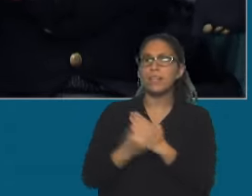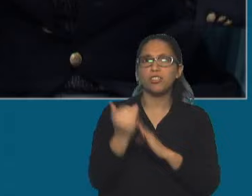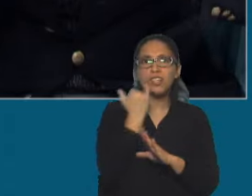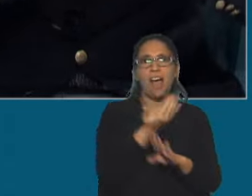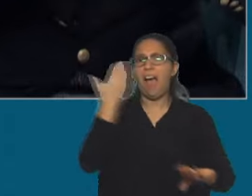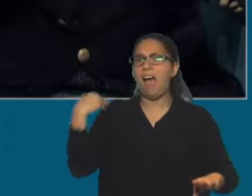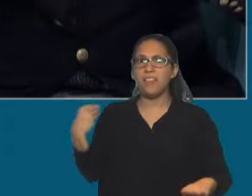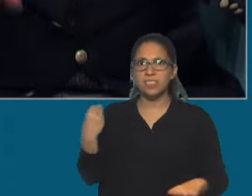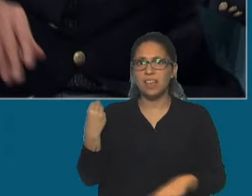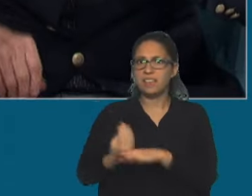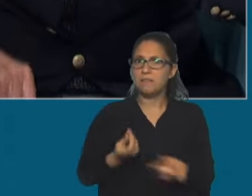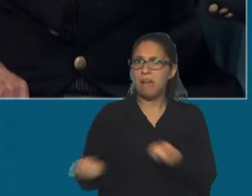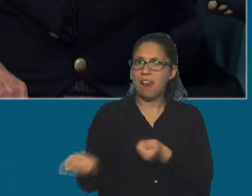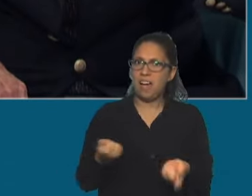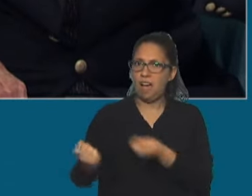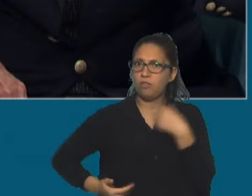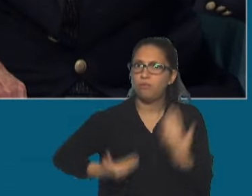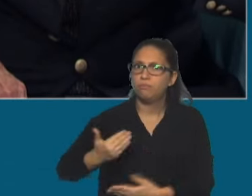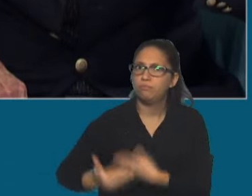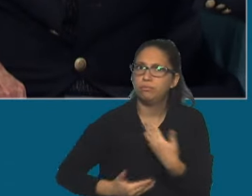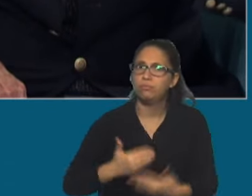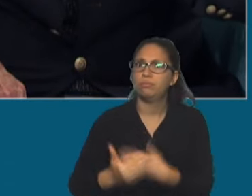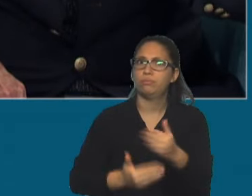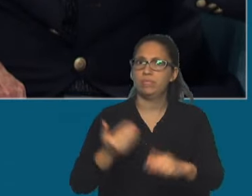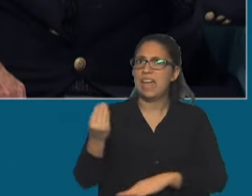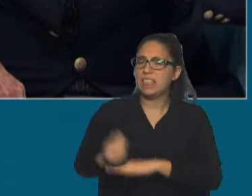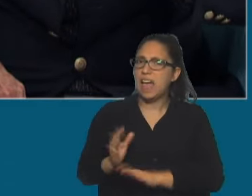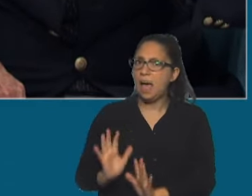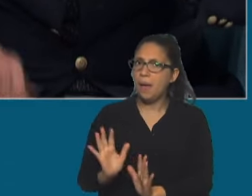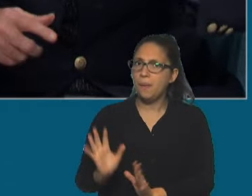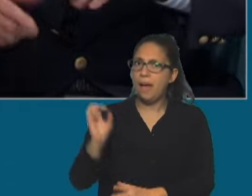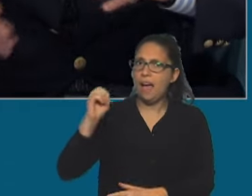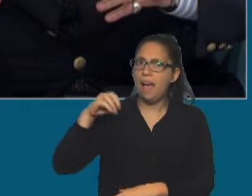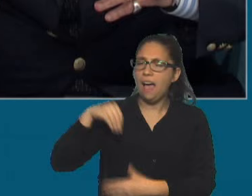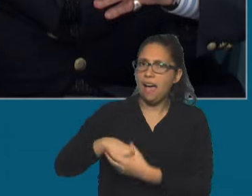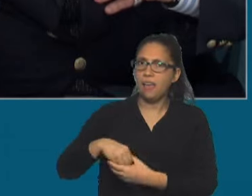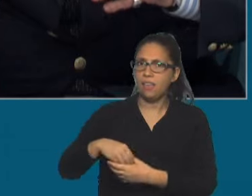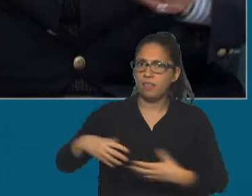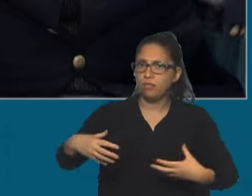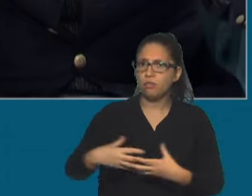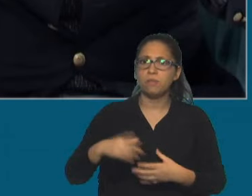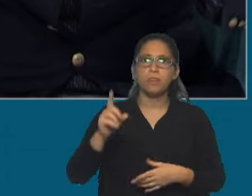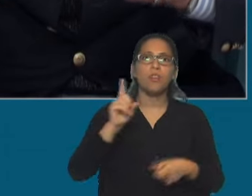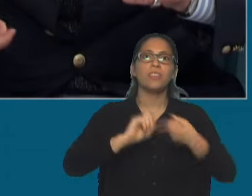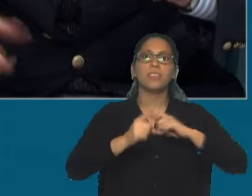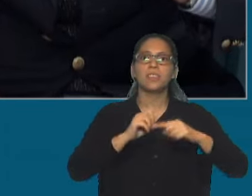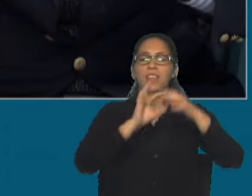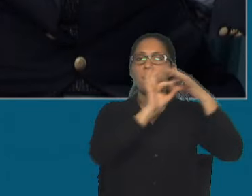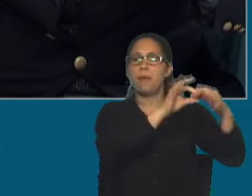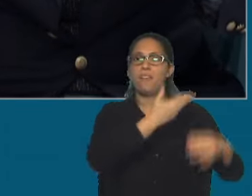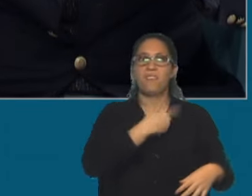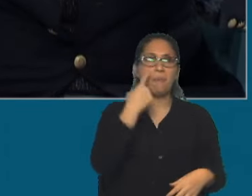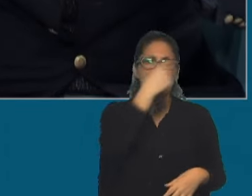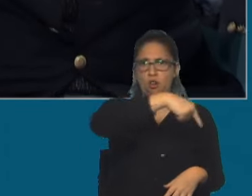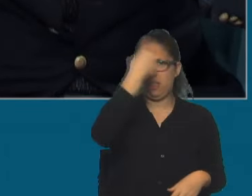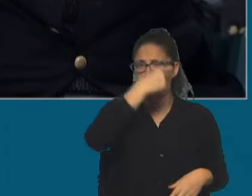estaba articulando todo el proceso que venía. Y una de las cosas más graves relacionadas con el Fondo Monetario, que hoy lo tenemos sobre la cabeza,